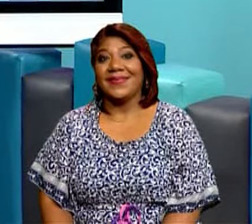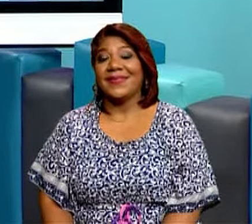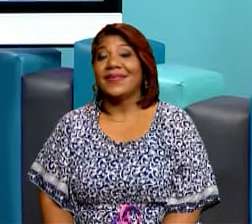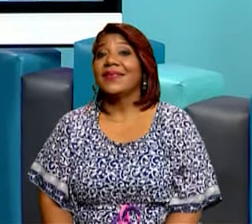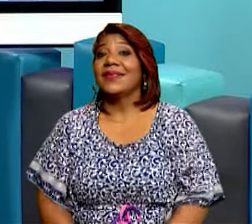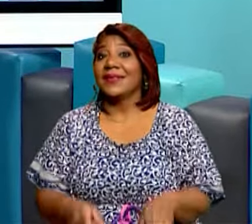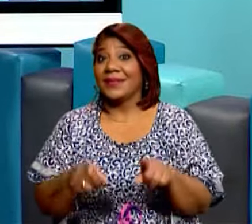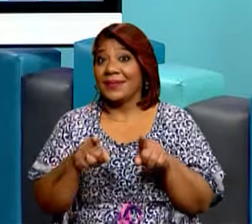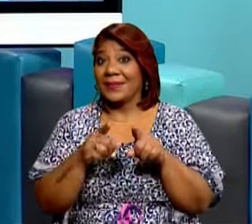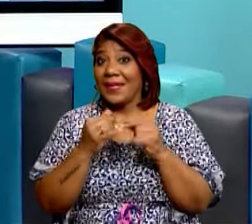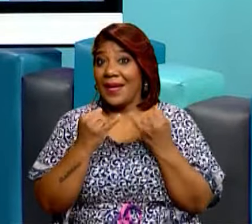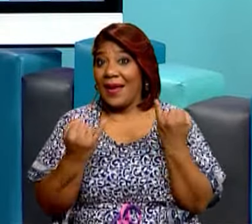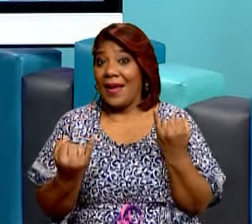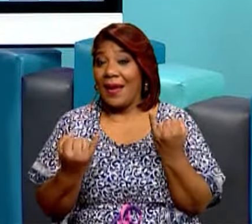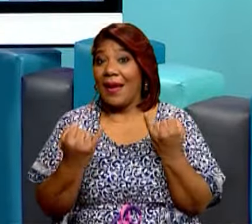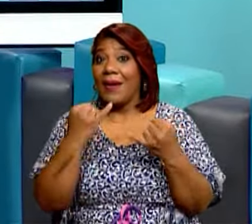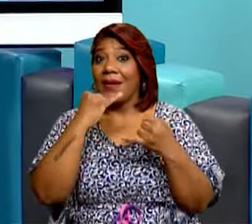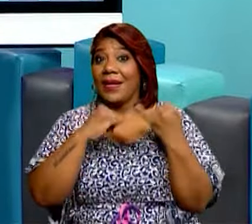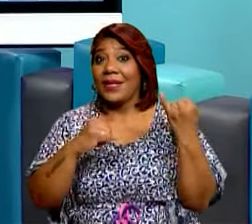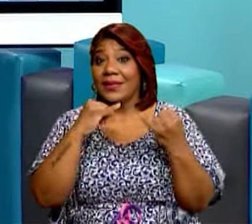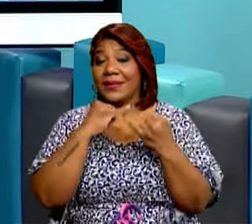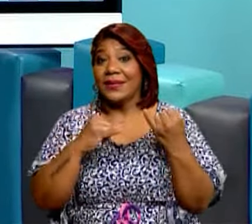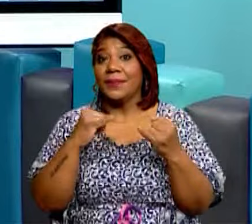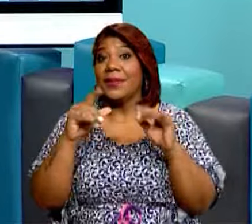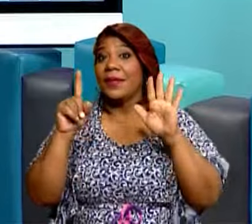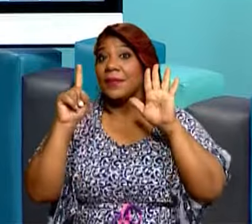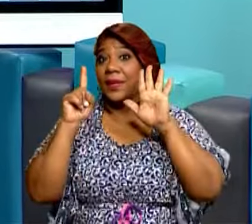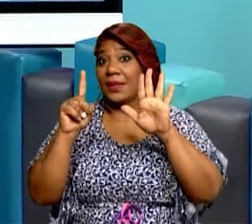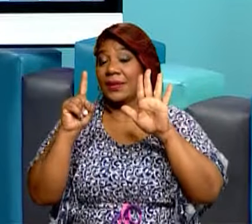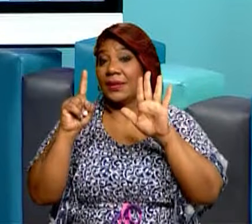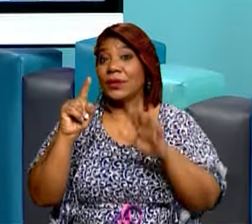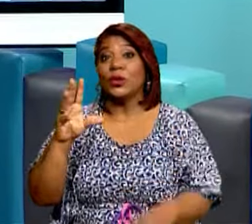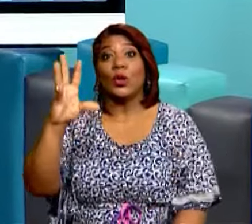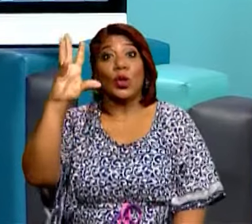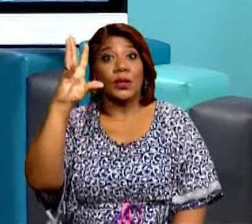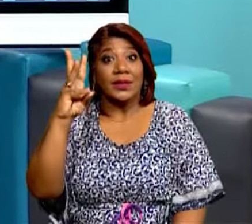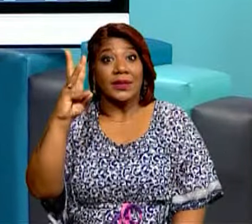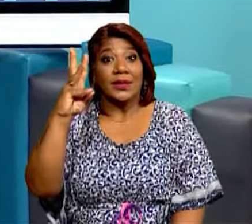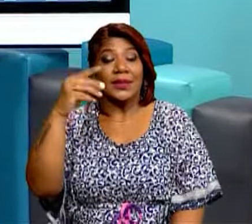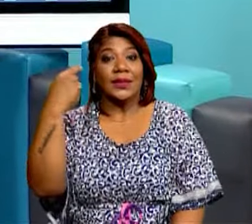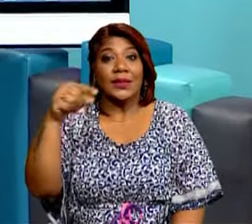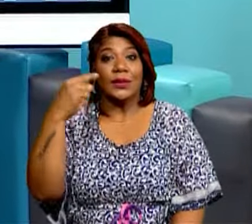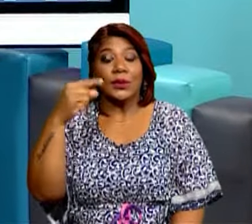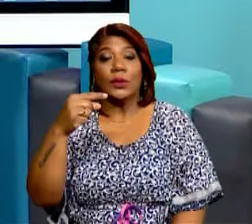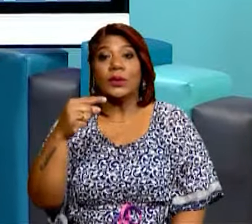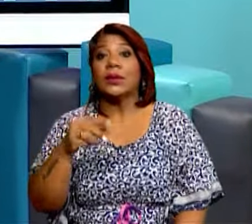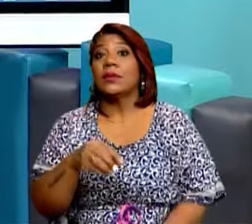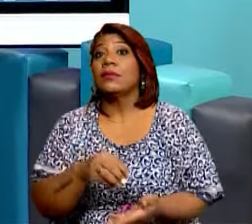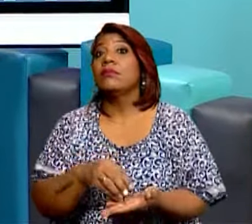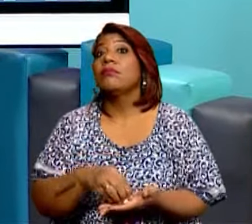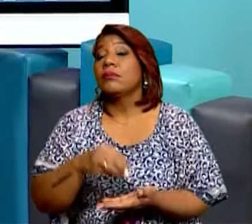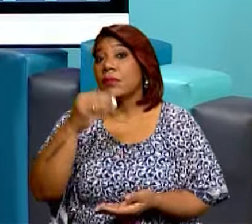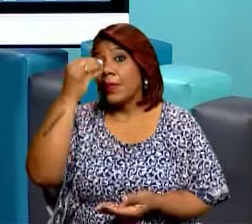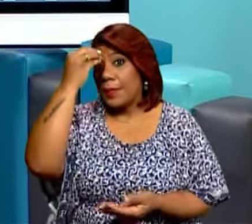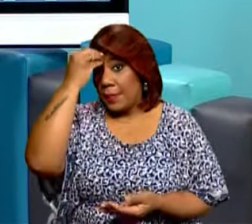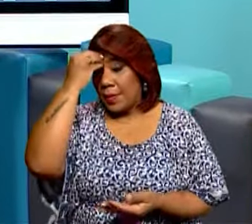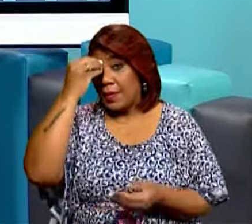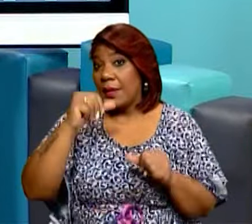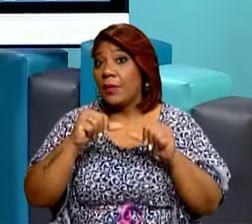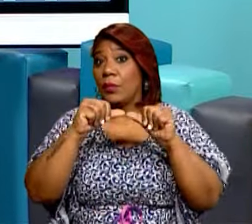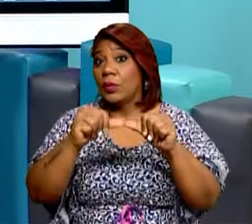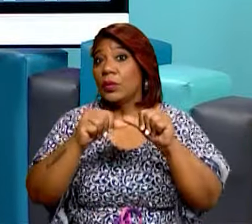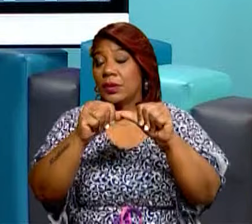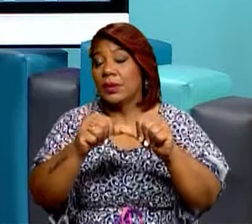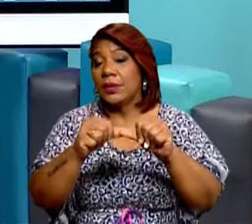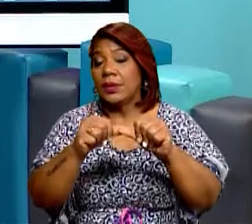para terminar, con mis niños de sexto grado. Aquí, como estamos dando muchos países, 6 países